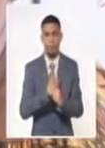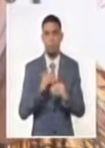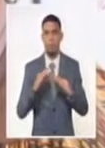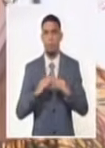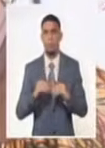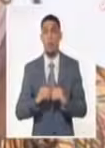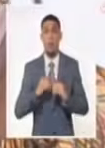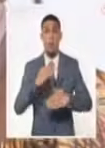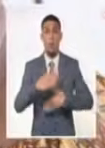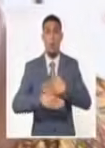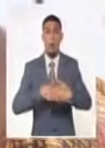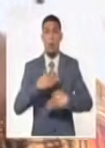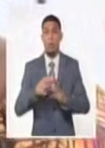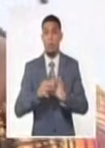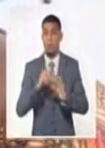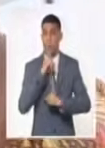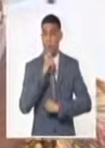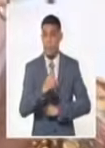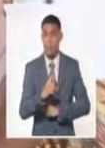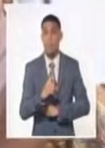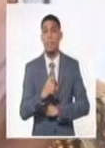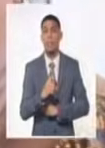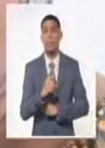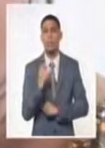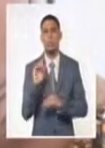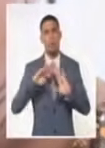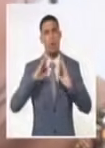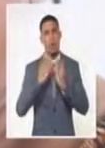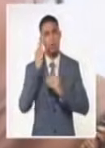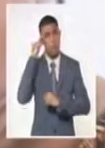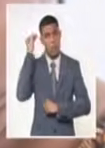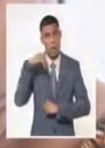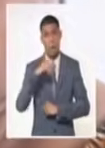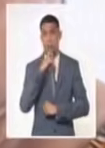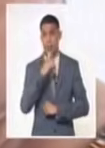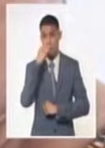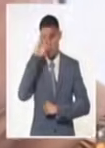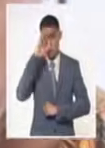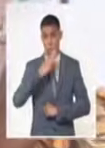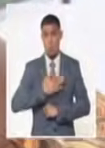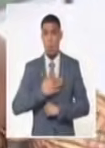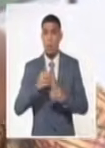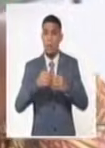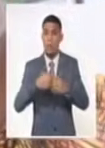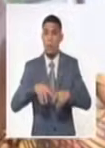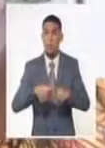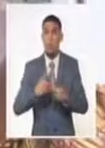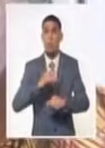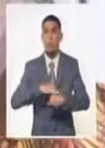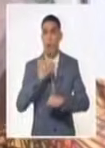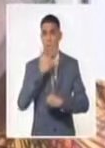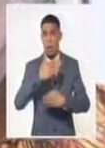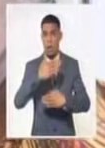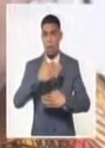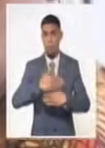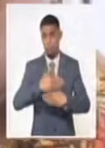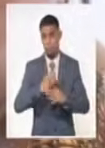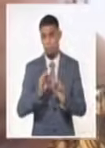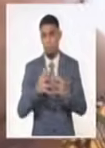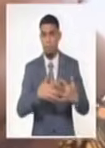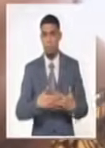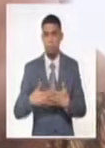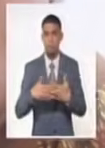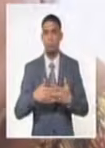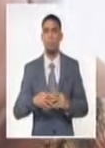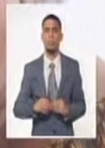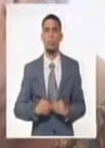que tenemos, que no es un secreto para nadie, con lo que estamos pasando con el imperio yanqui. Nada, apoyar,